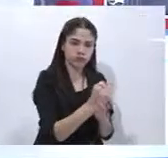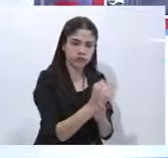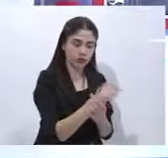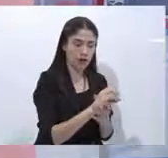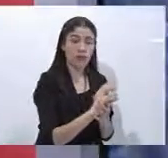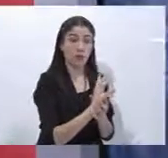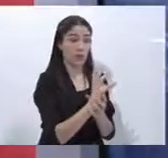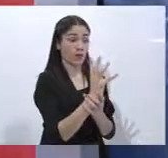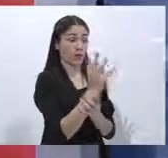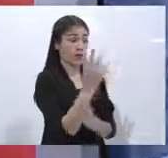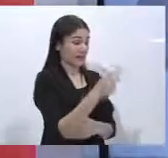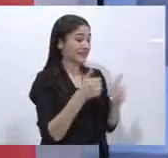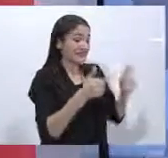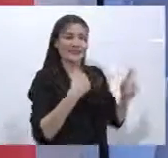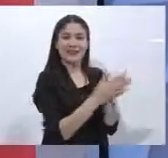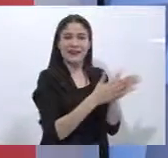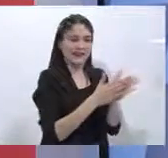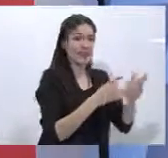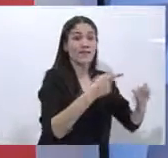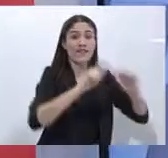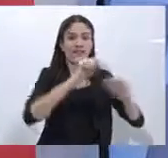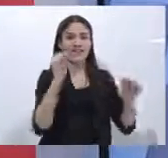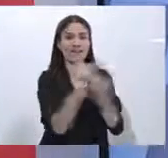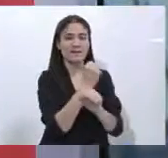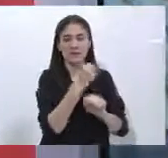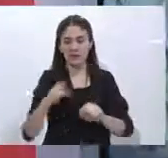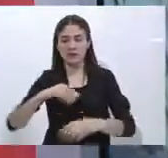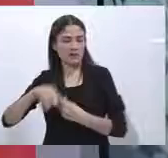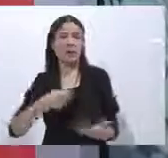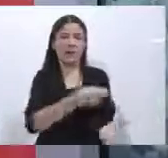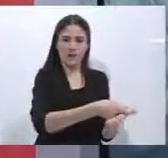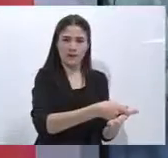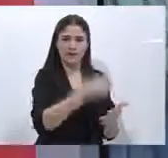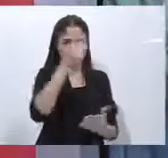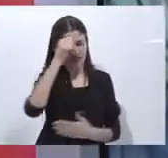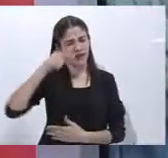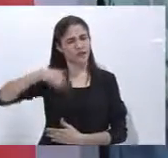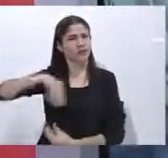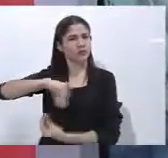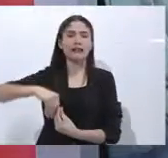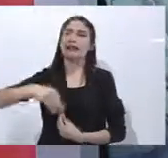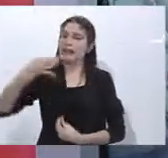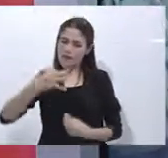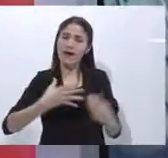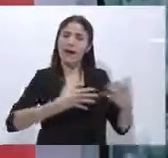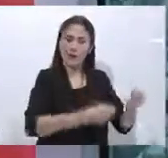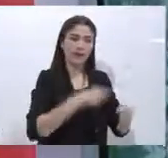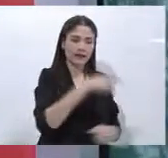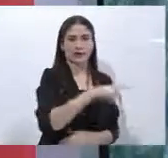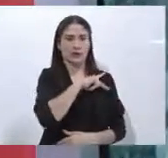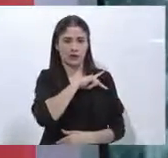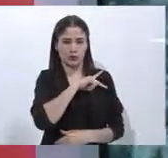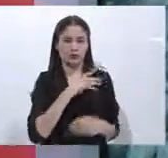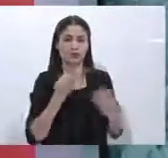entonces nosotros tenemos que apoyar y tiene que haber mucho patriotismo también en esto tenemos que